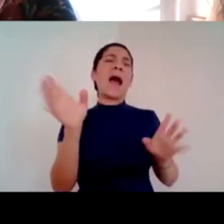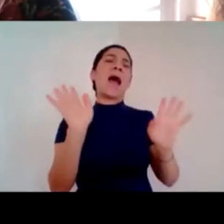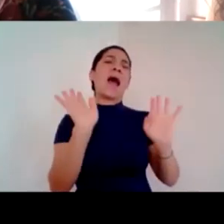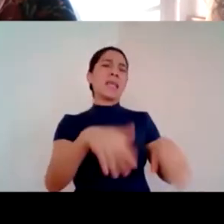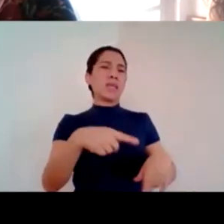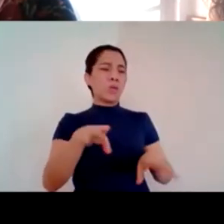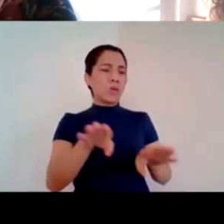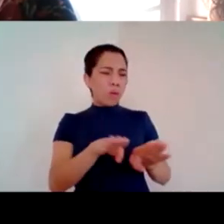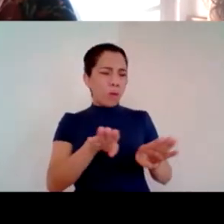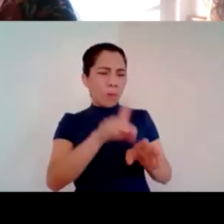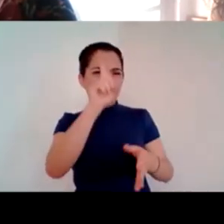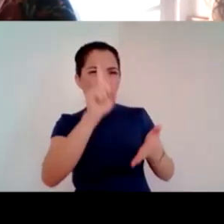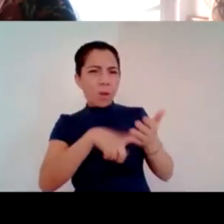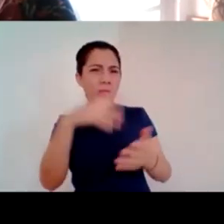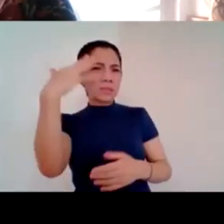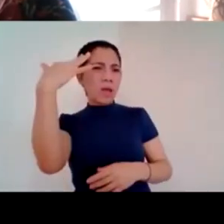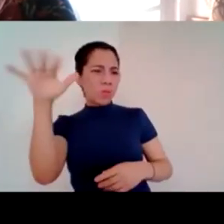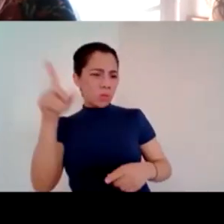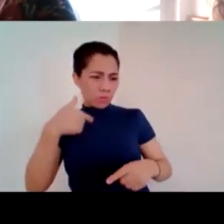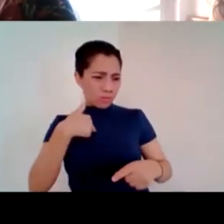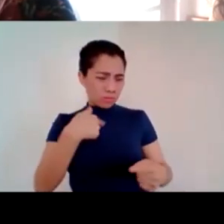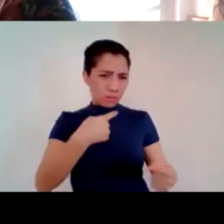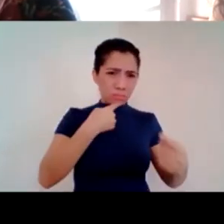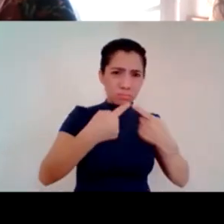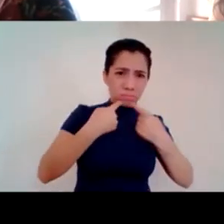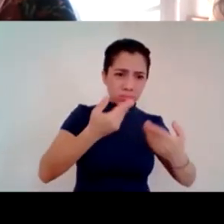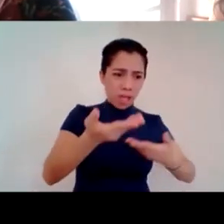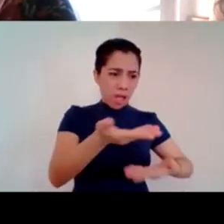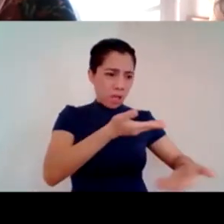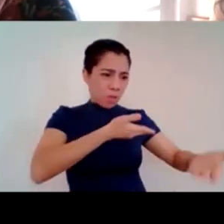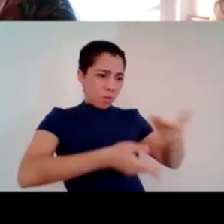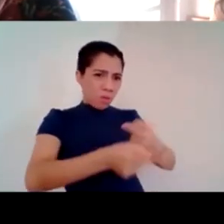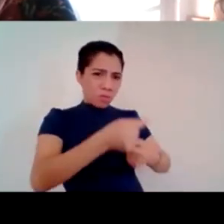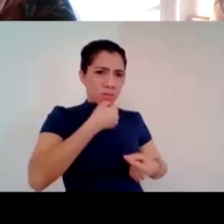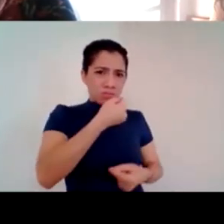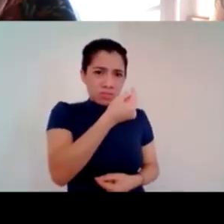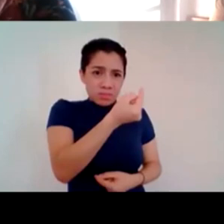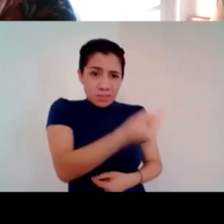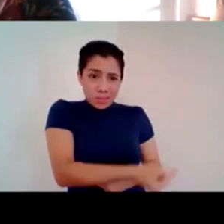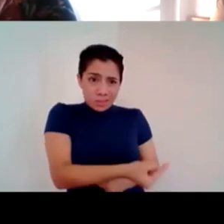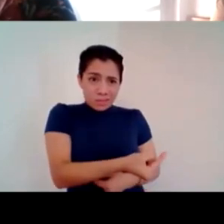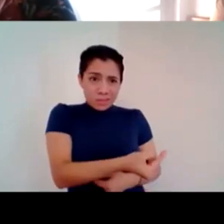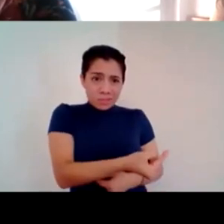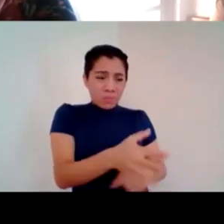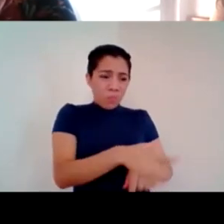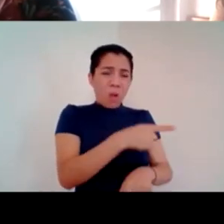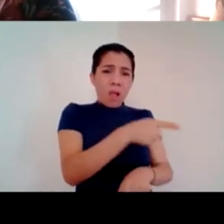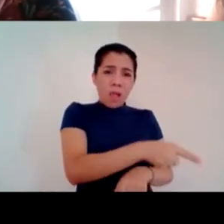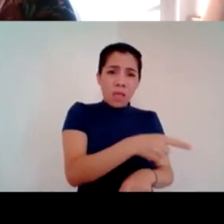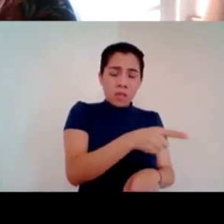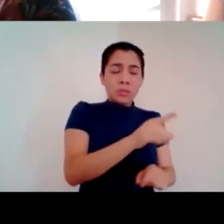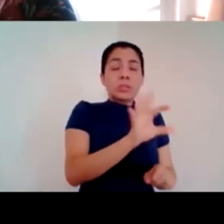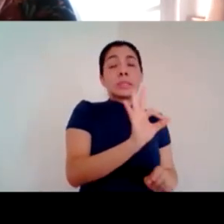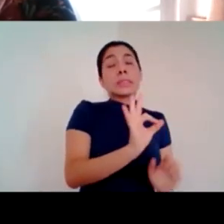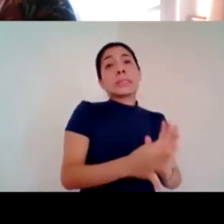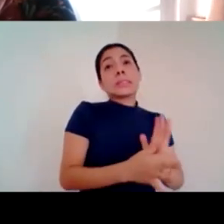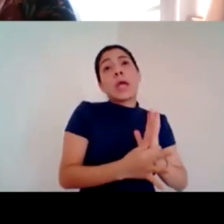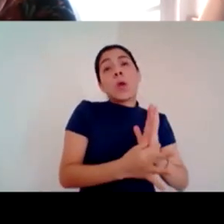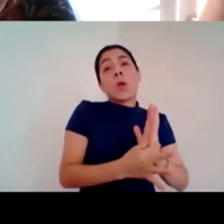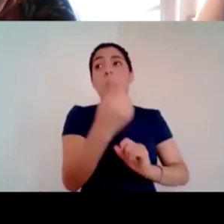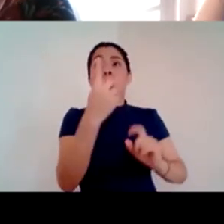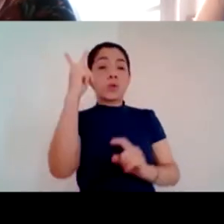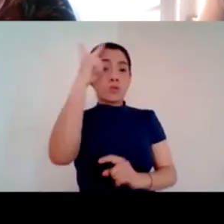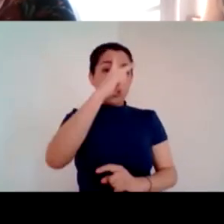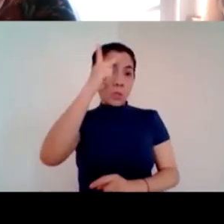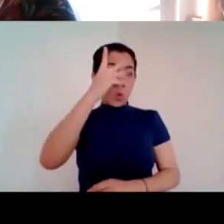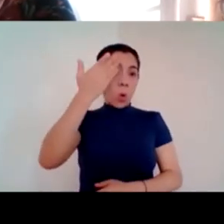según los psicólogos de la época dijeron que a partir de tal edad recién tienen pensamiento crítico complejo